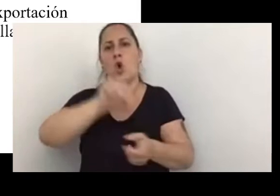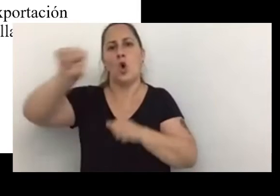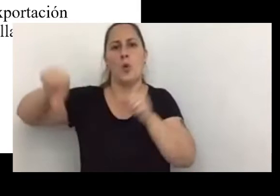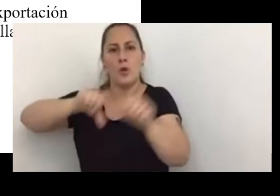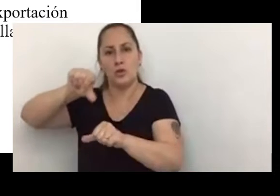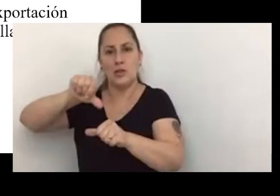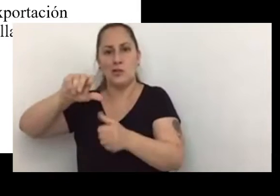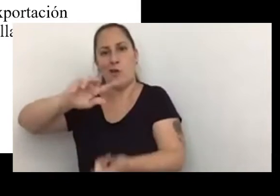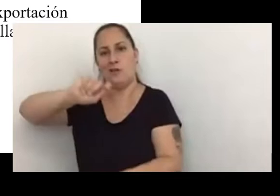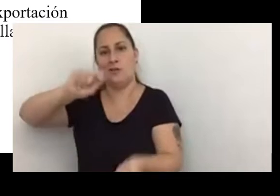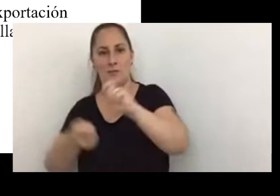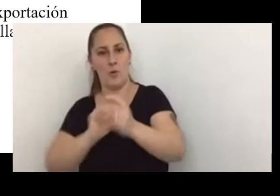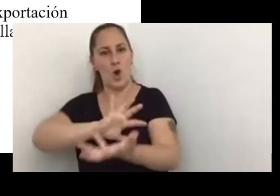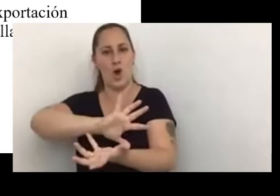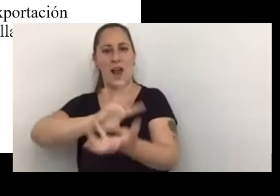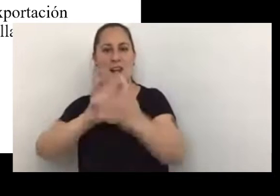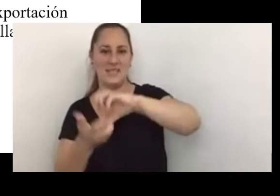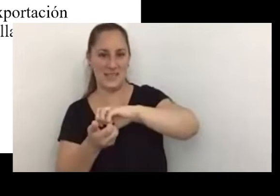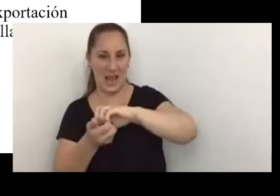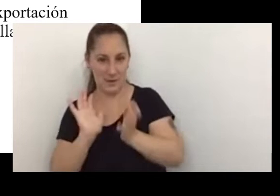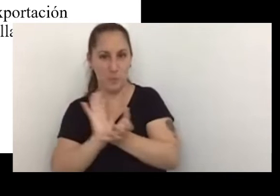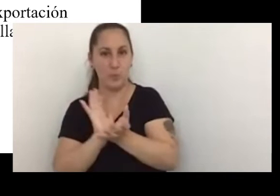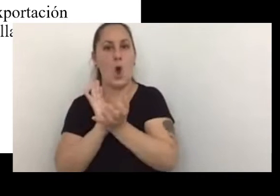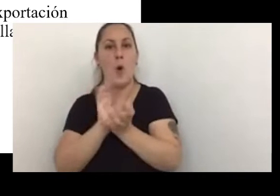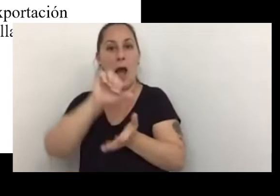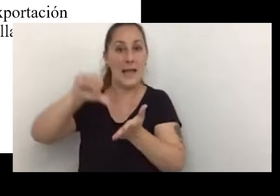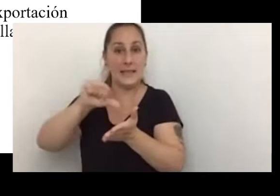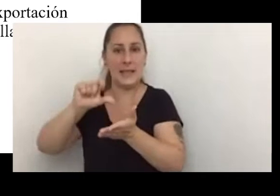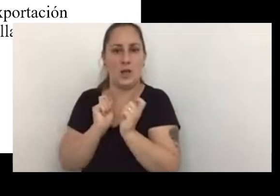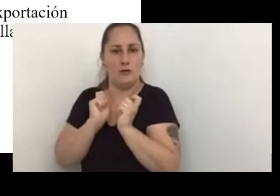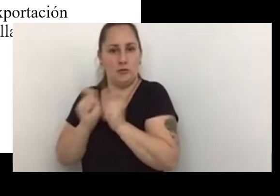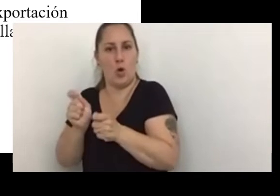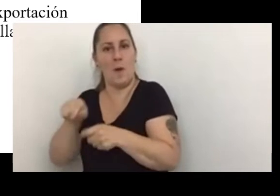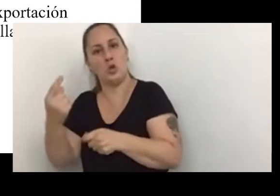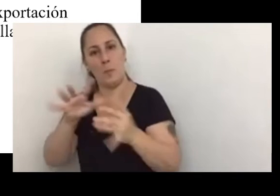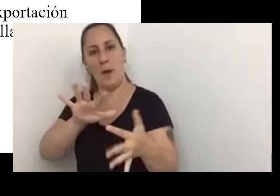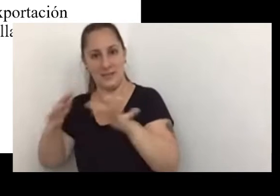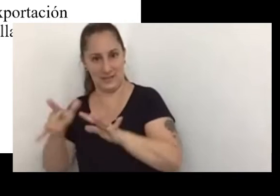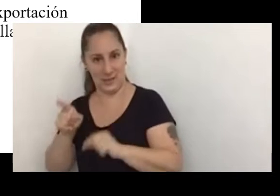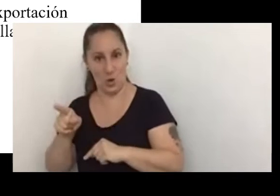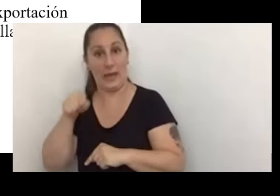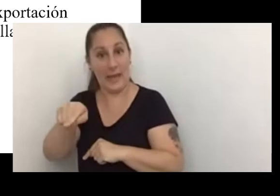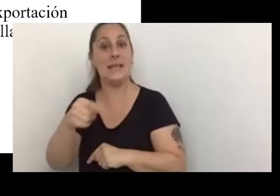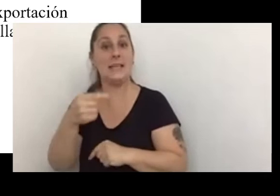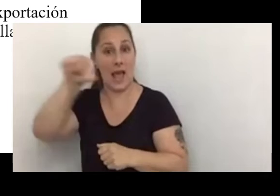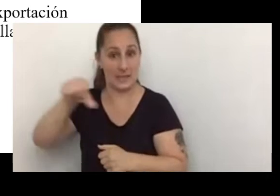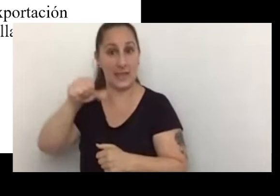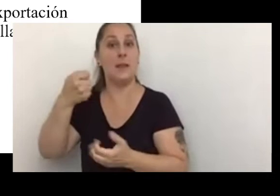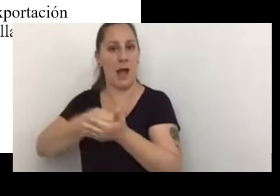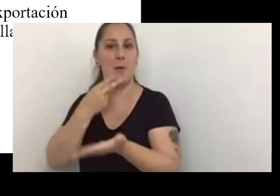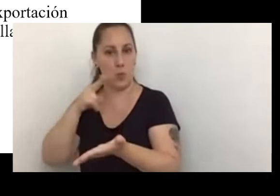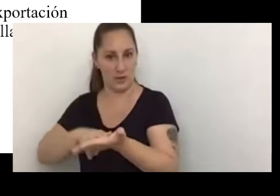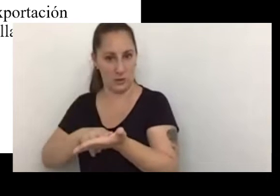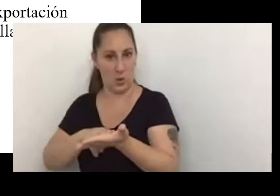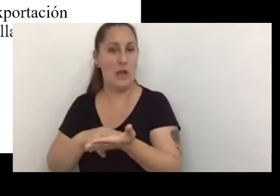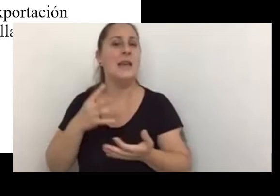cocina como sustitutos del aceite, que era el producto grabado. Era lo que hoy conoceríamos como un impuesto